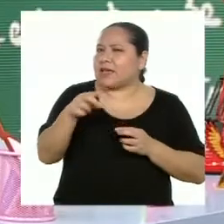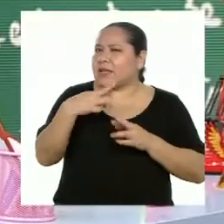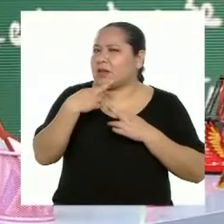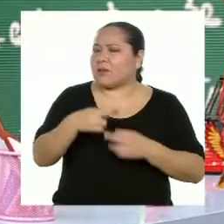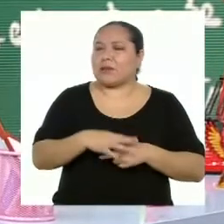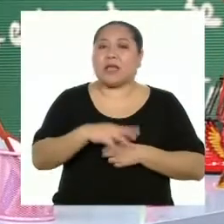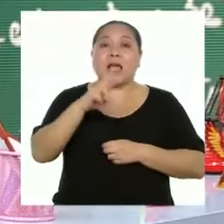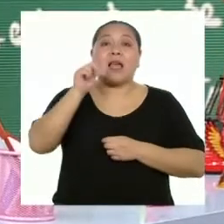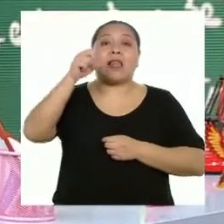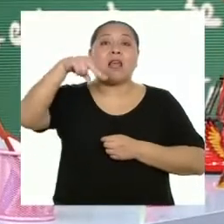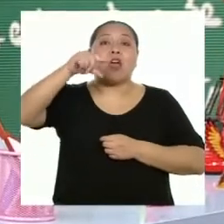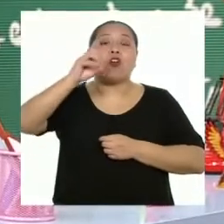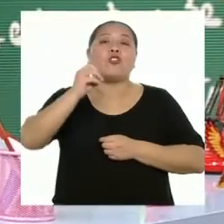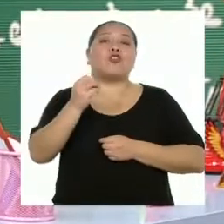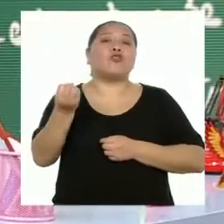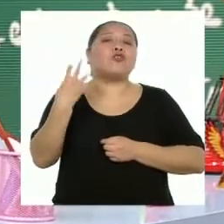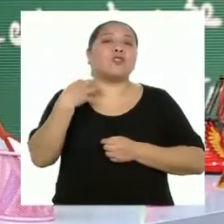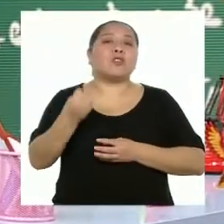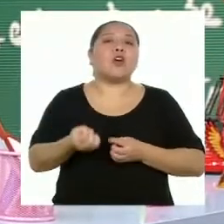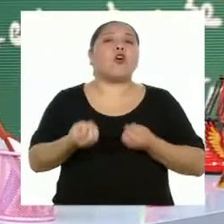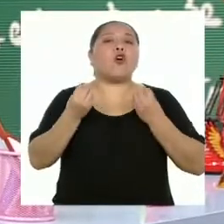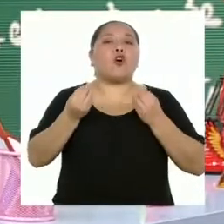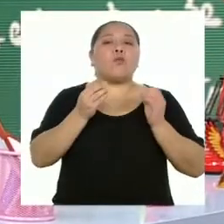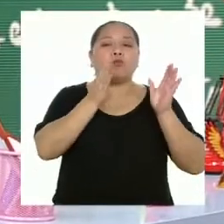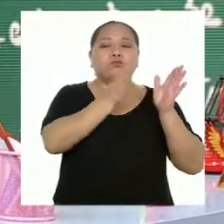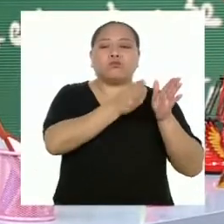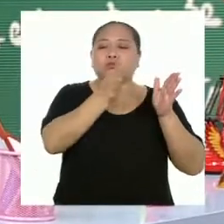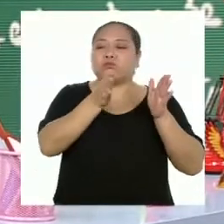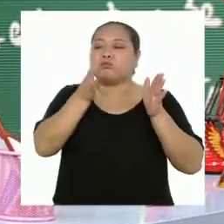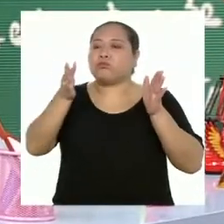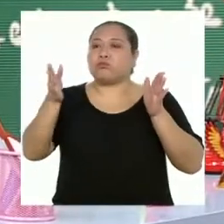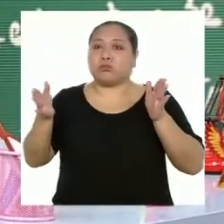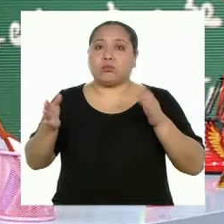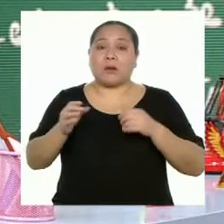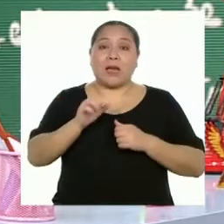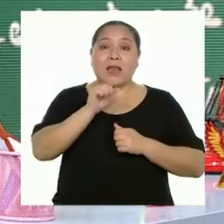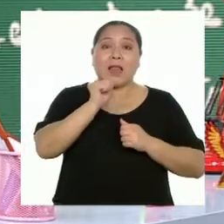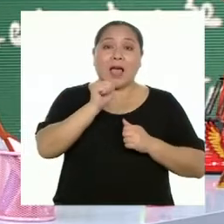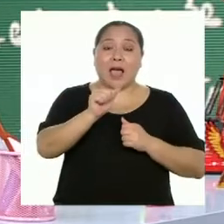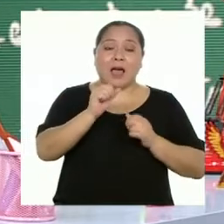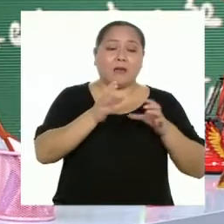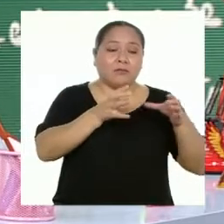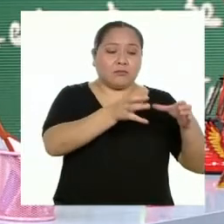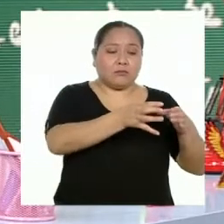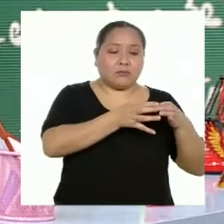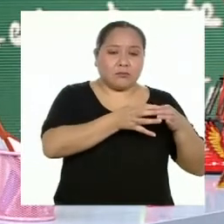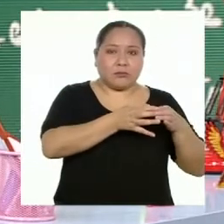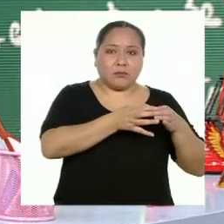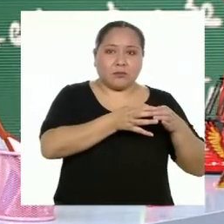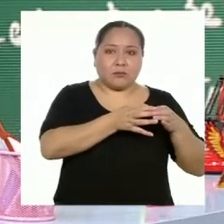rango nos dice cómo se comportan los datos en cada muestra. En la muestra A se ve que los datos